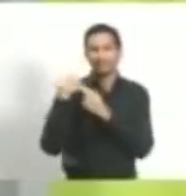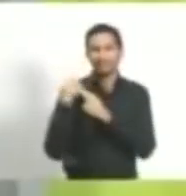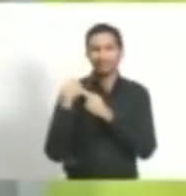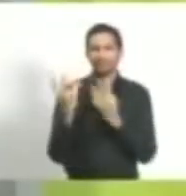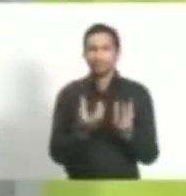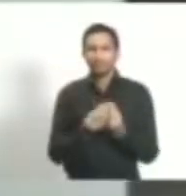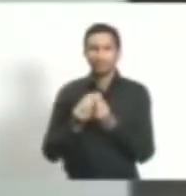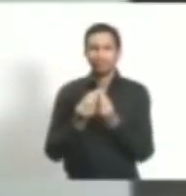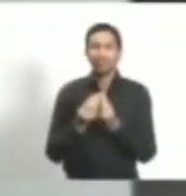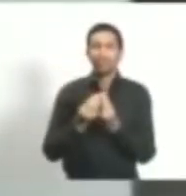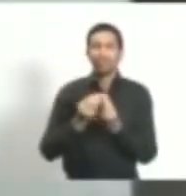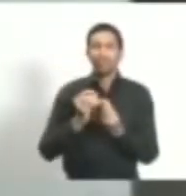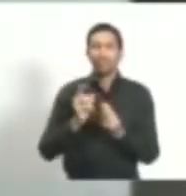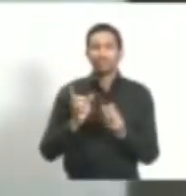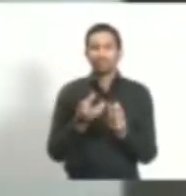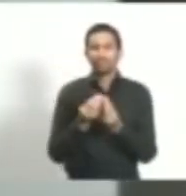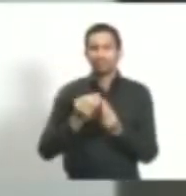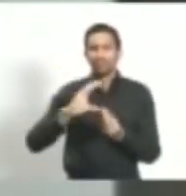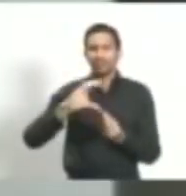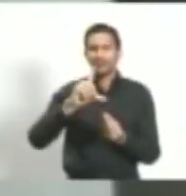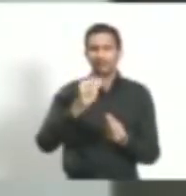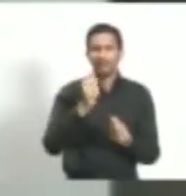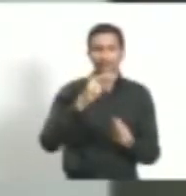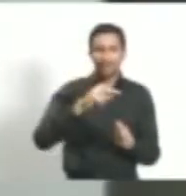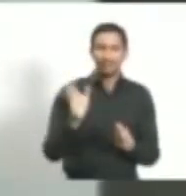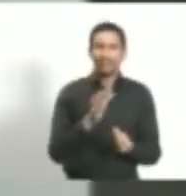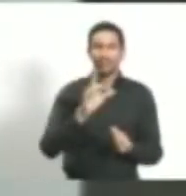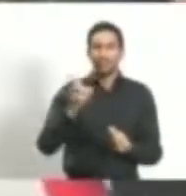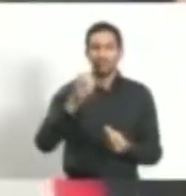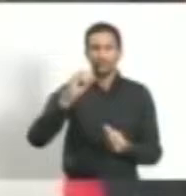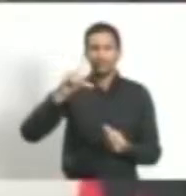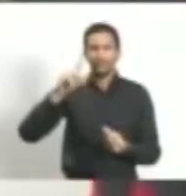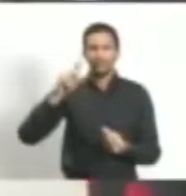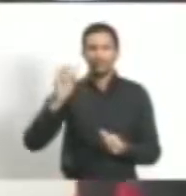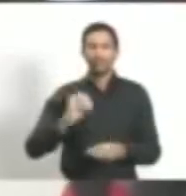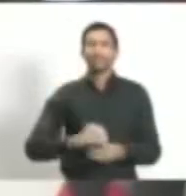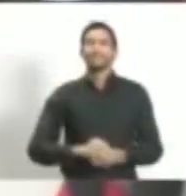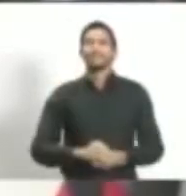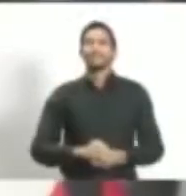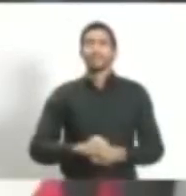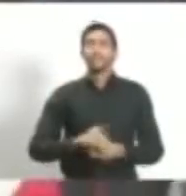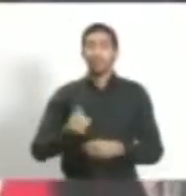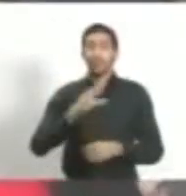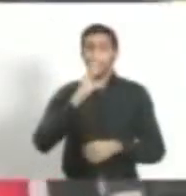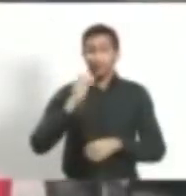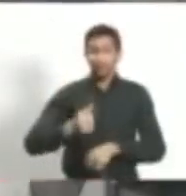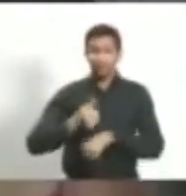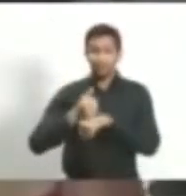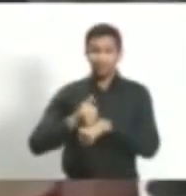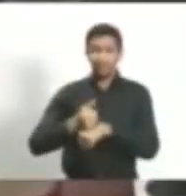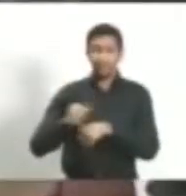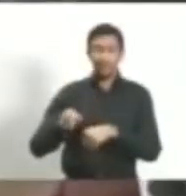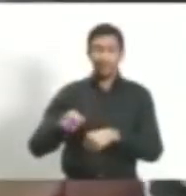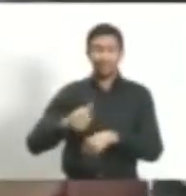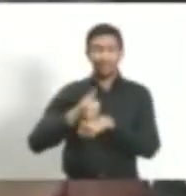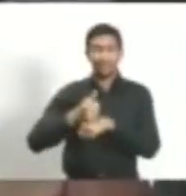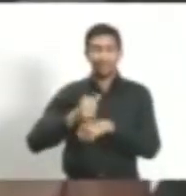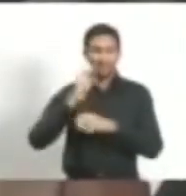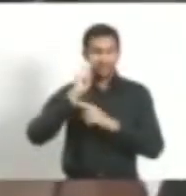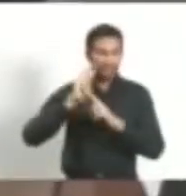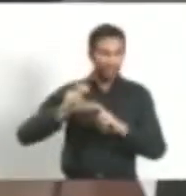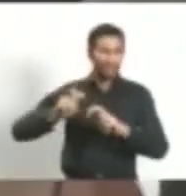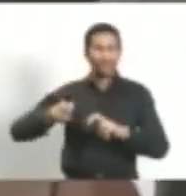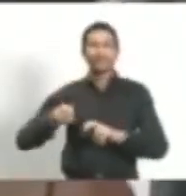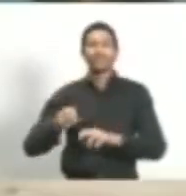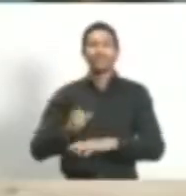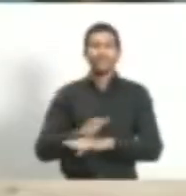La muerte del mayor de la policía, Carlos Hurtado, comandante del Gaula en el Cesar, en una operación antiextorsión a manos de alias